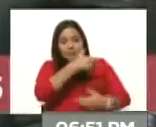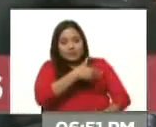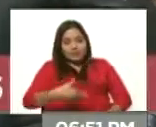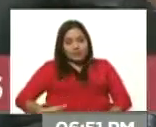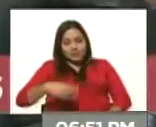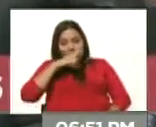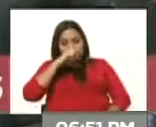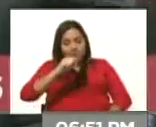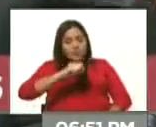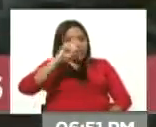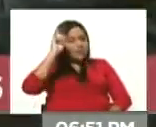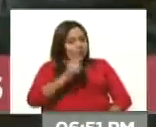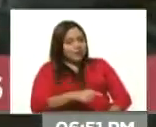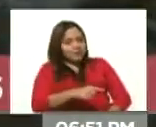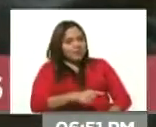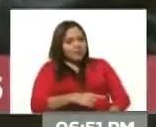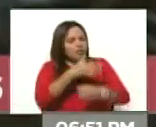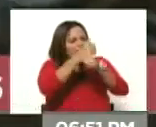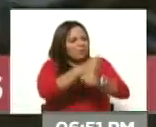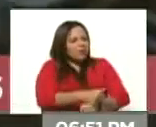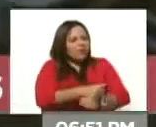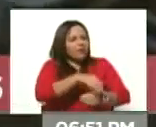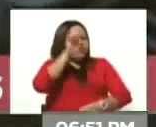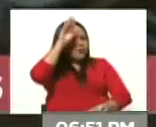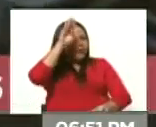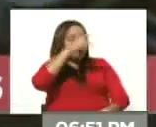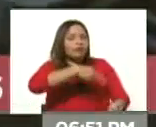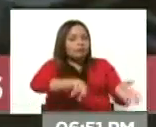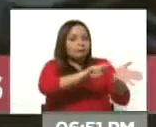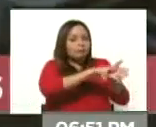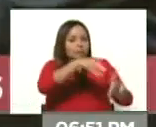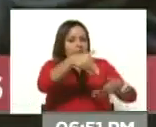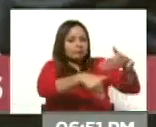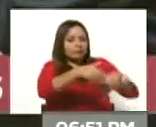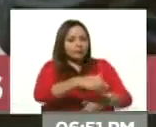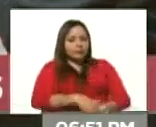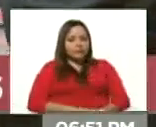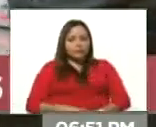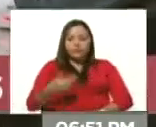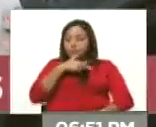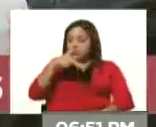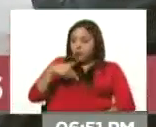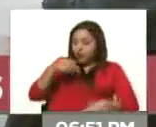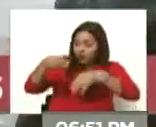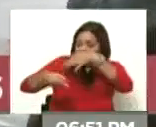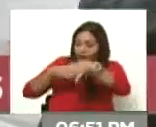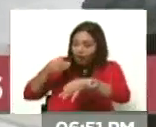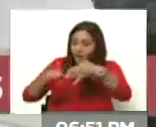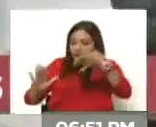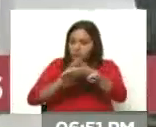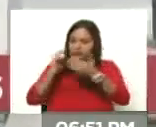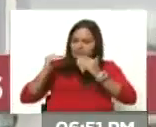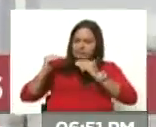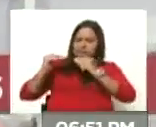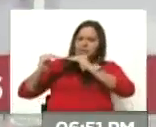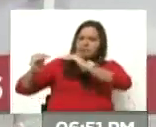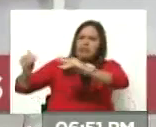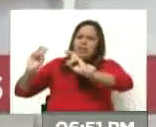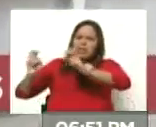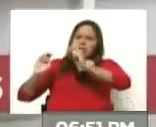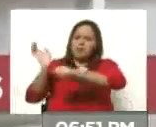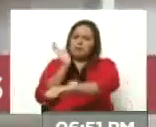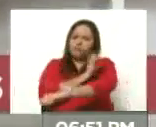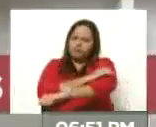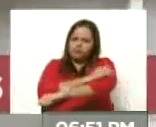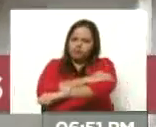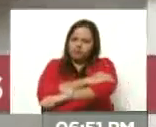sus aspiraciones a la reelección hemos hablado de forma prolija sobre el tema de la oposición